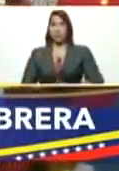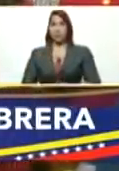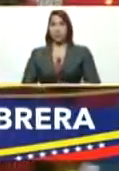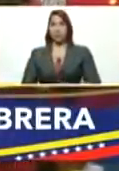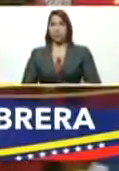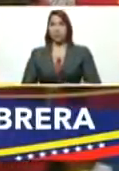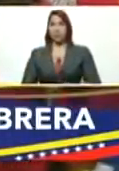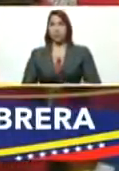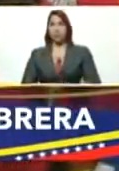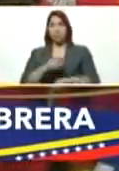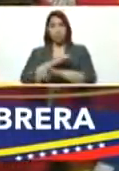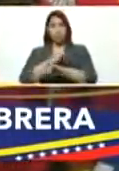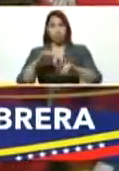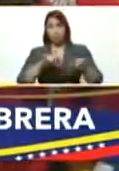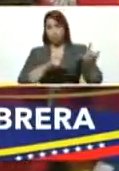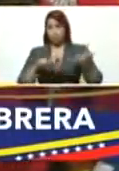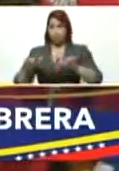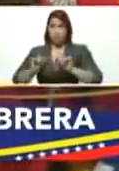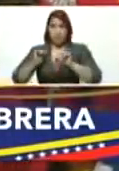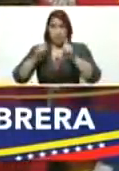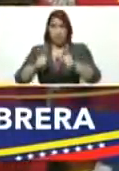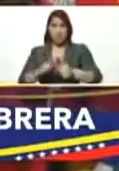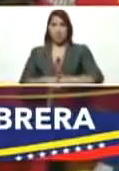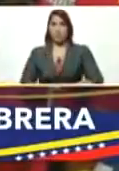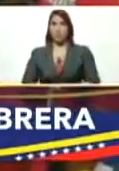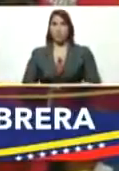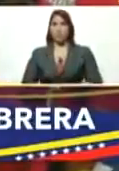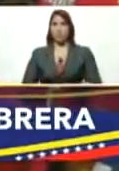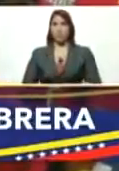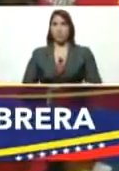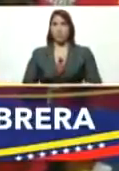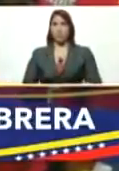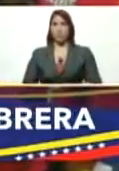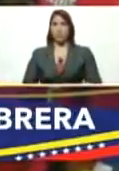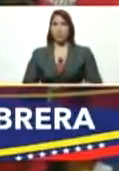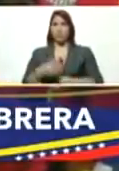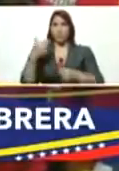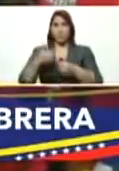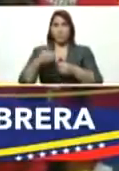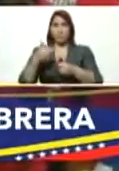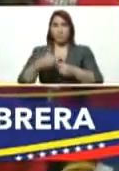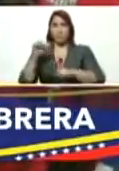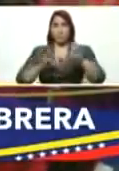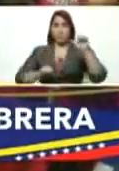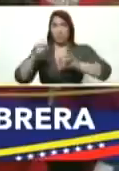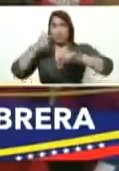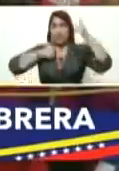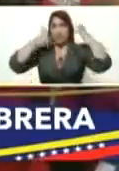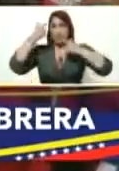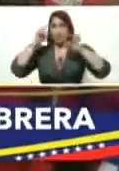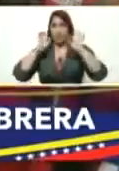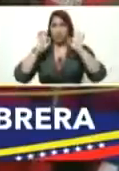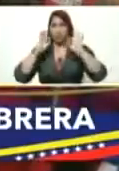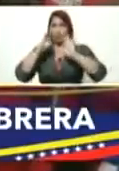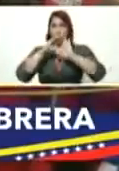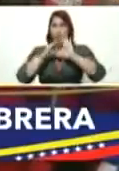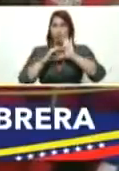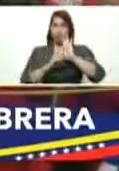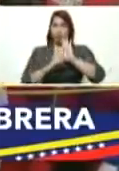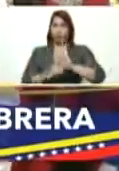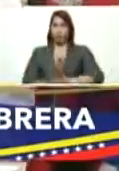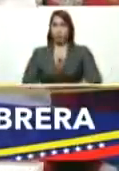ya estamos a punto de arrancar el complejo petroquímico hugo chávez específicamente